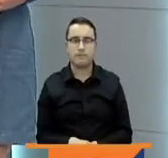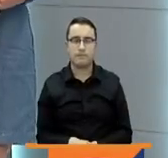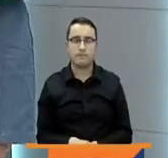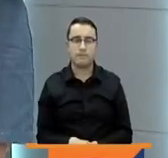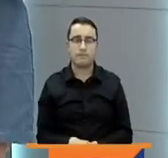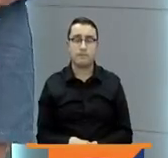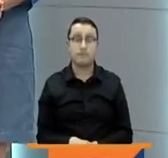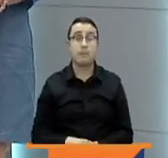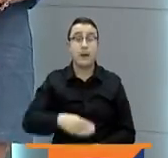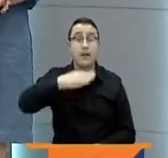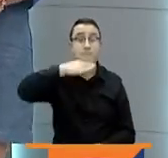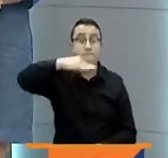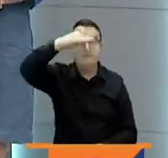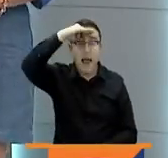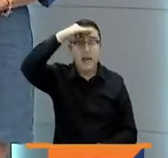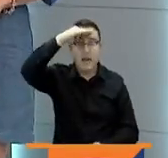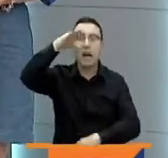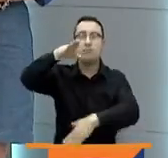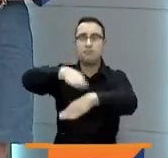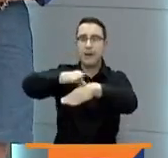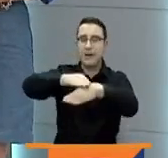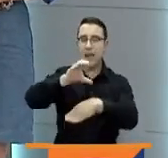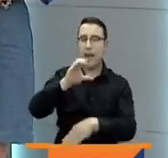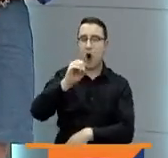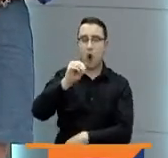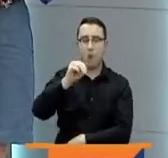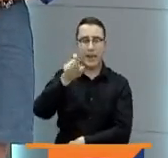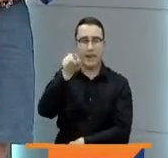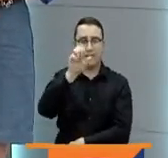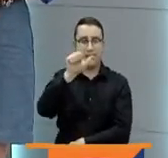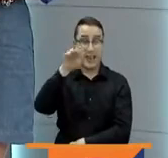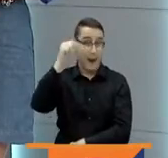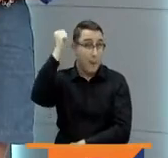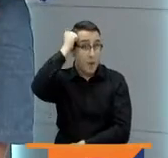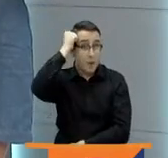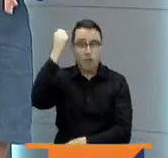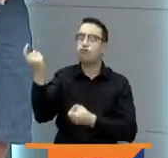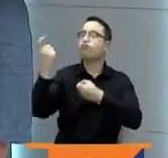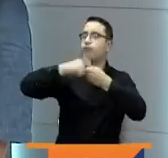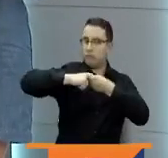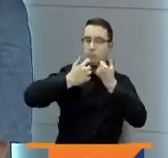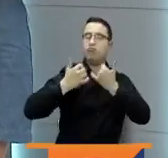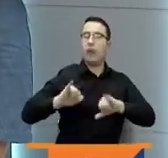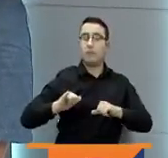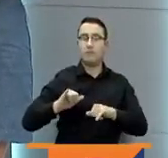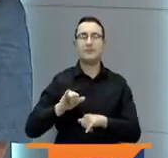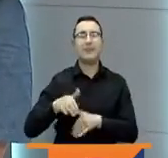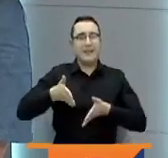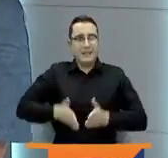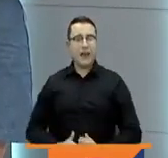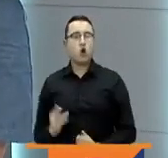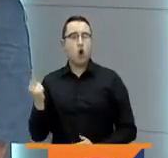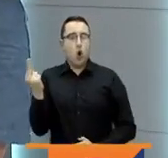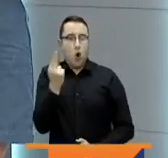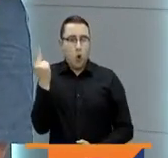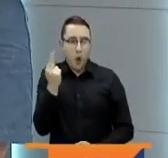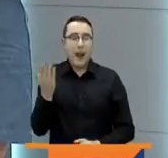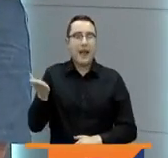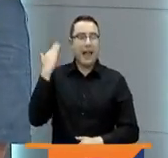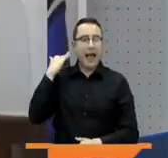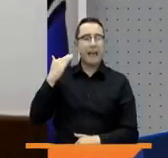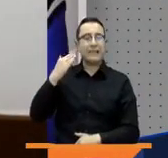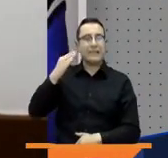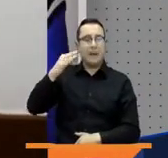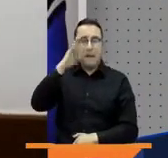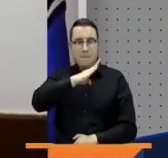Independiente Medellín confirmó a Julio Avelino Comesaña como su nuevo técnico. El uruguayo, ex de Atlético Junior, Deportivo Cali y Colón